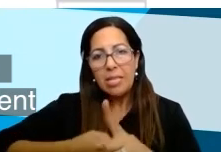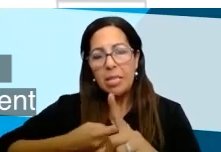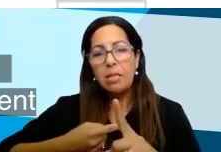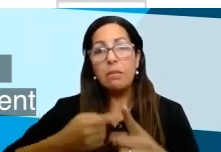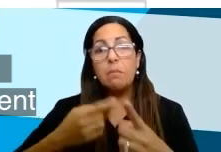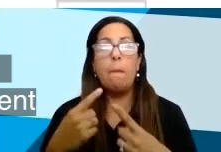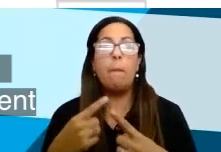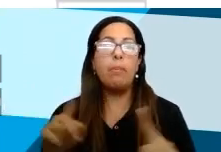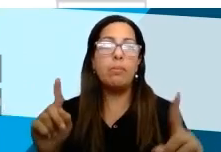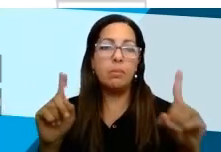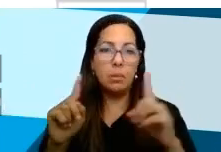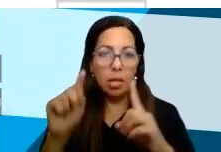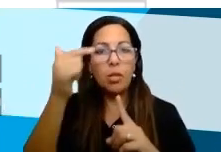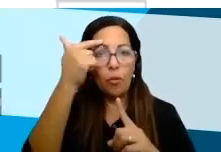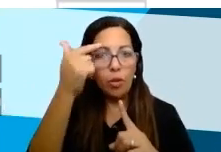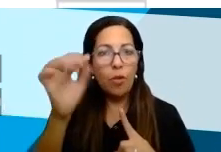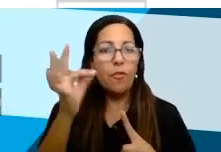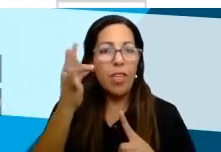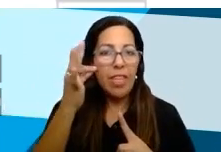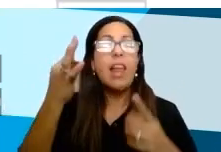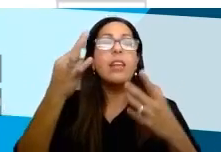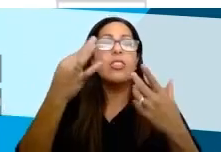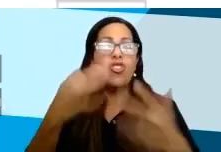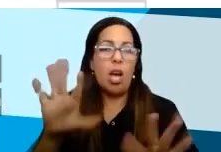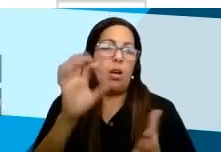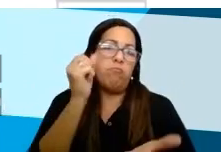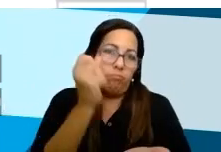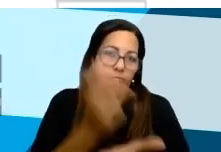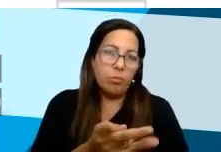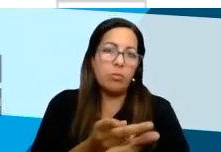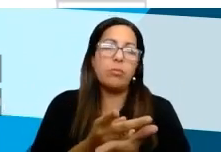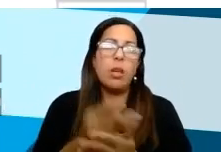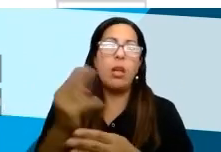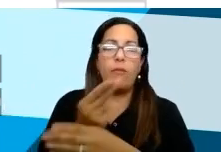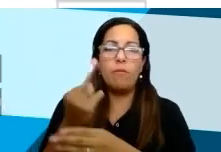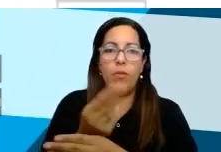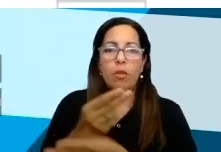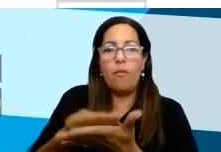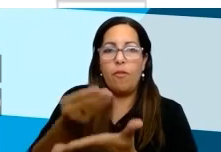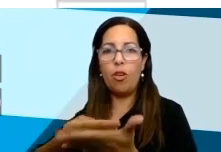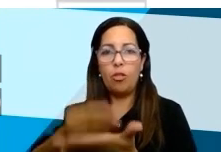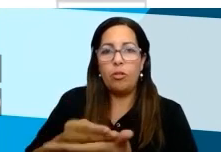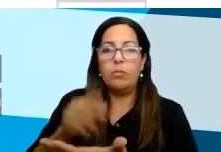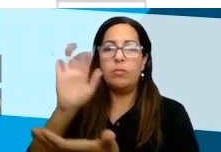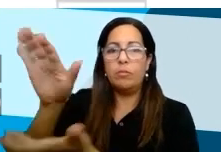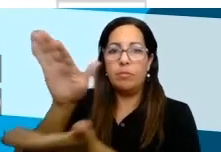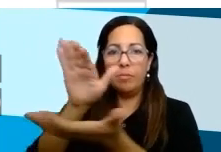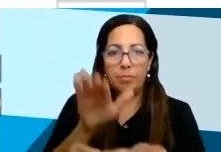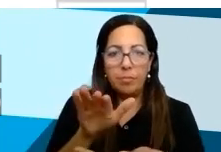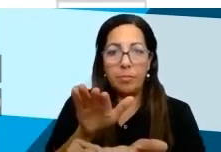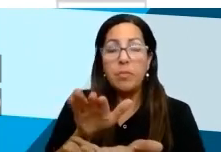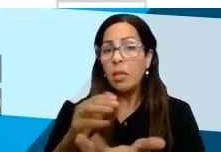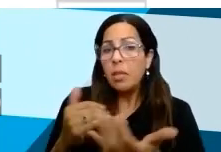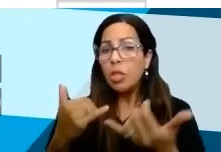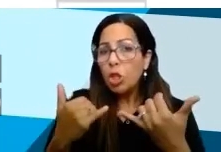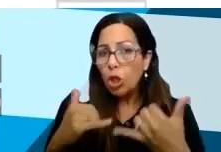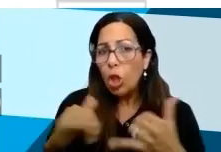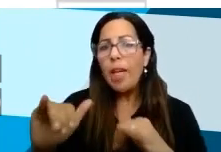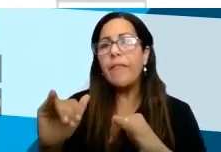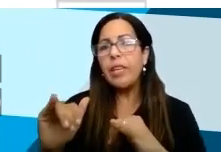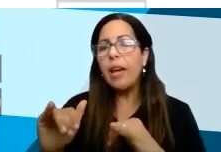finalmente el gobierno federal nos autorizó la autorización de esos fondos. Todavía estamos en un proceso, ellos nos